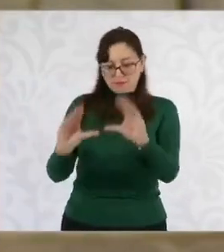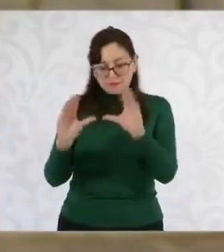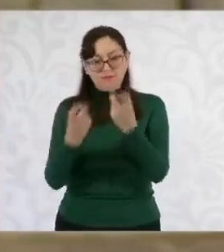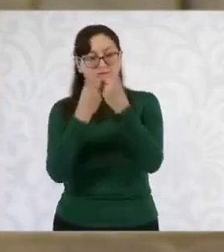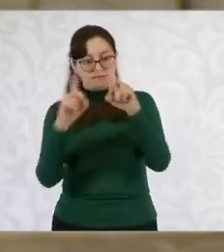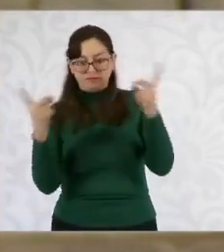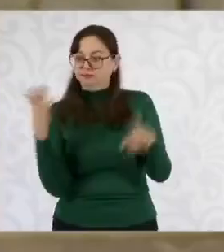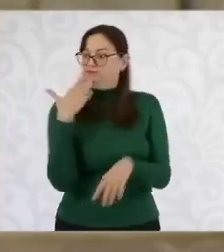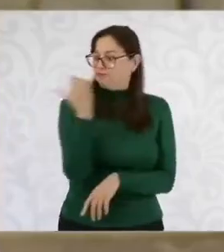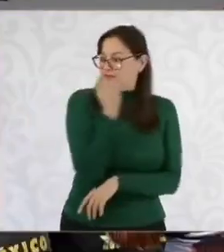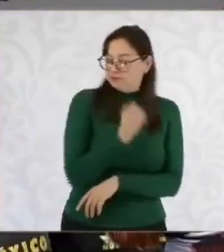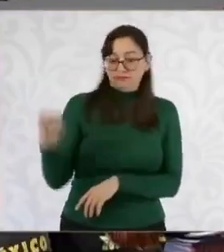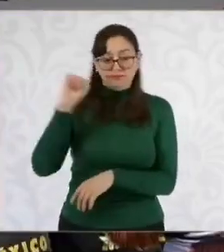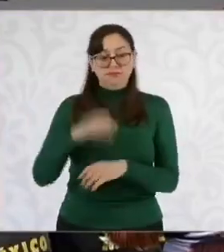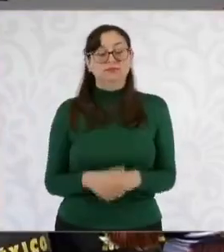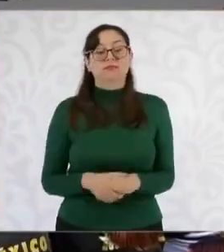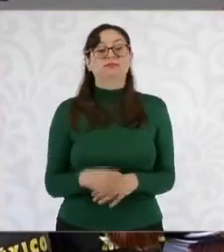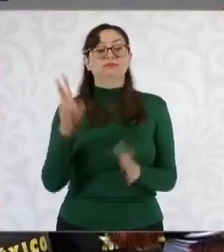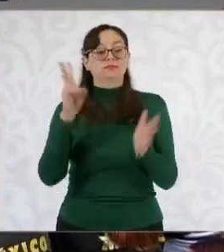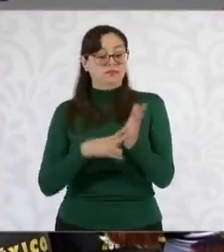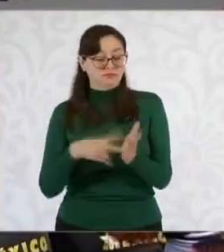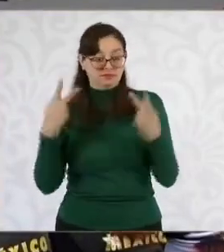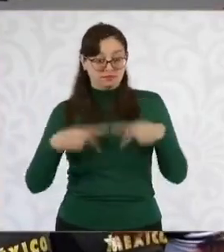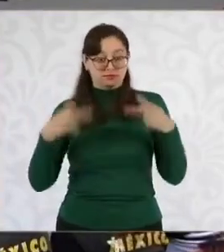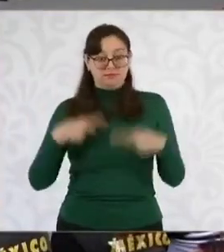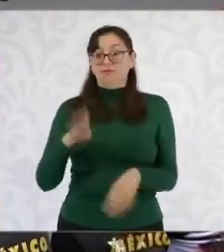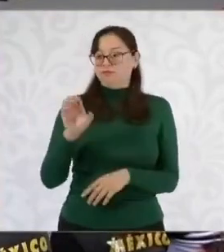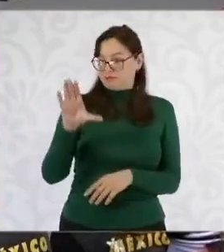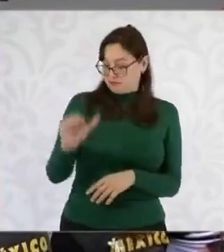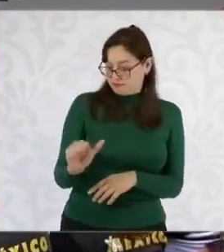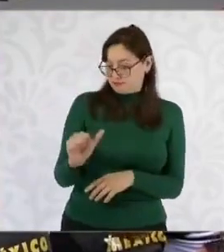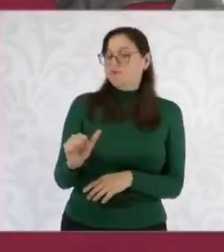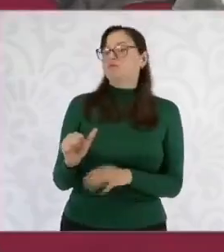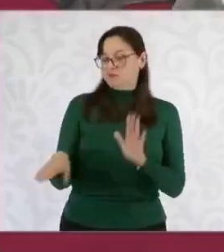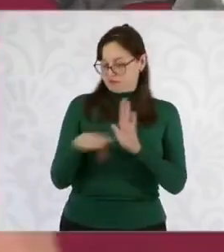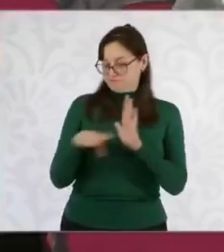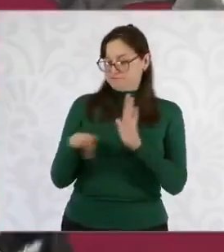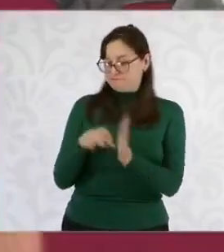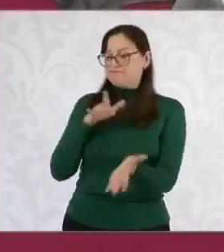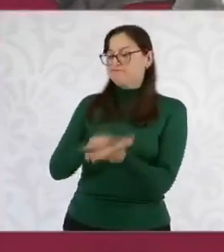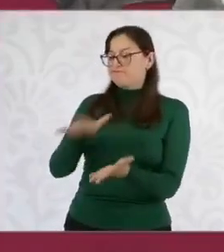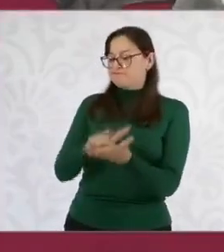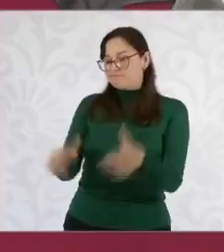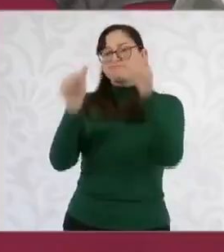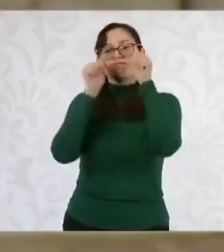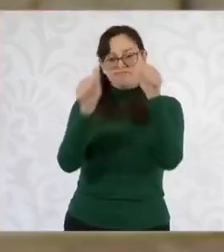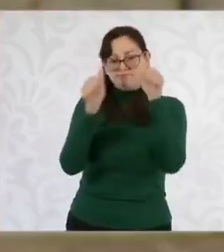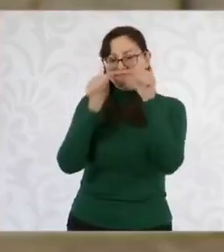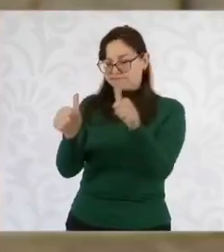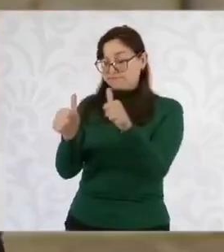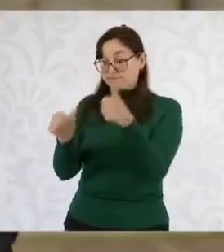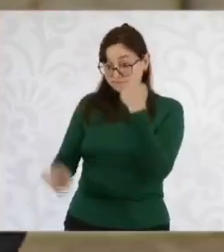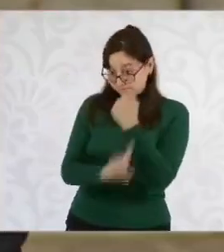y alto rendimiento los 2000 becarios hoy cuentan con una institución cercana que los escucha Y que